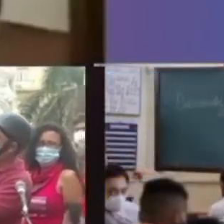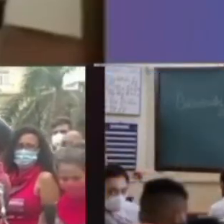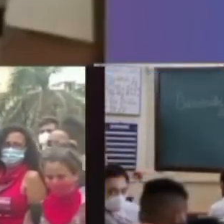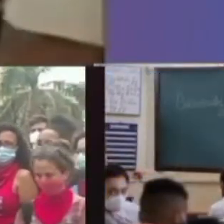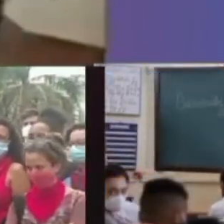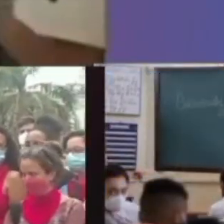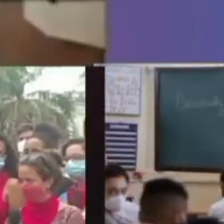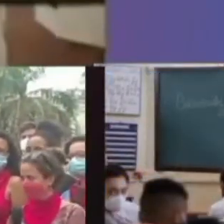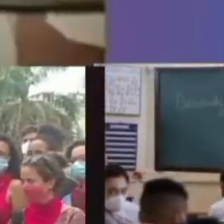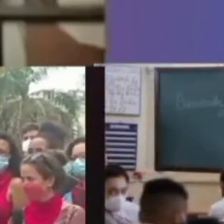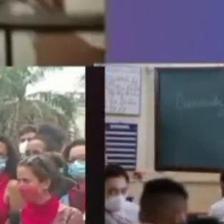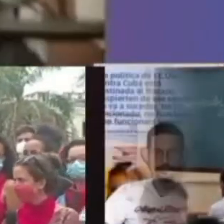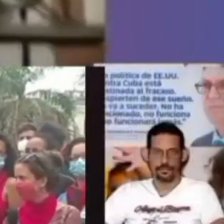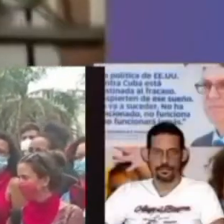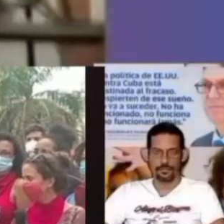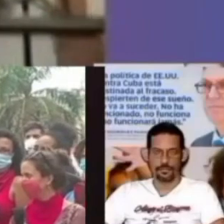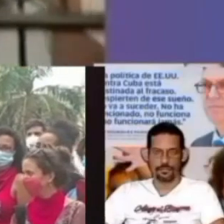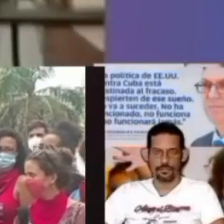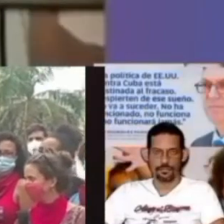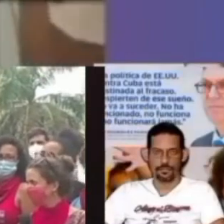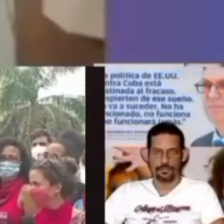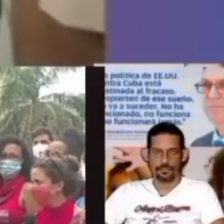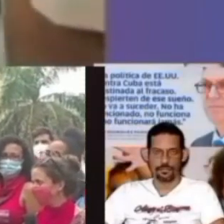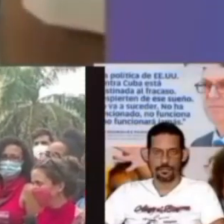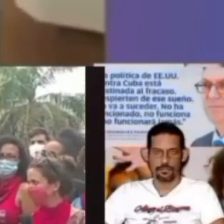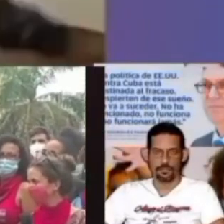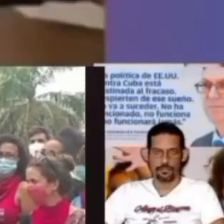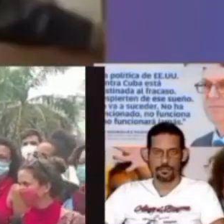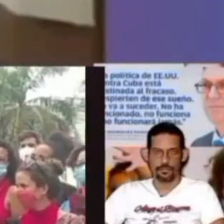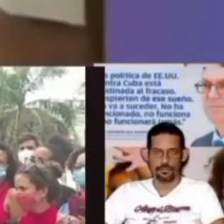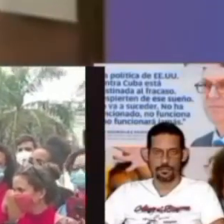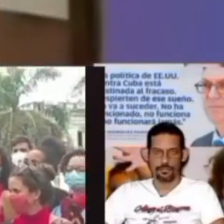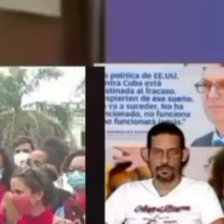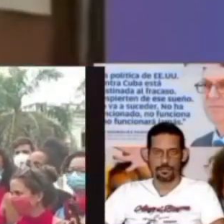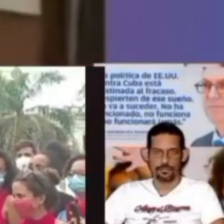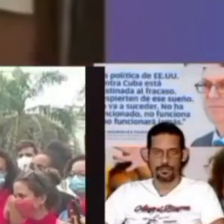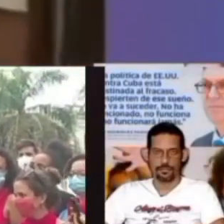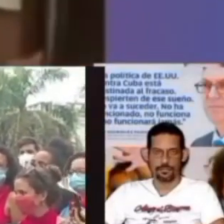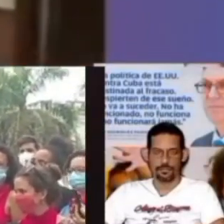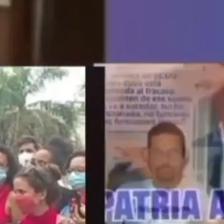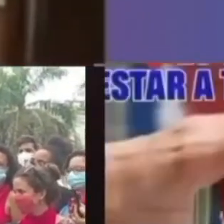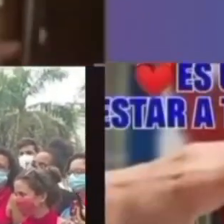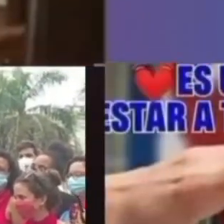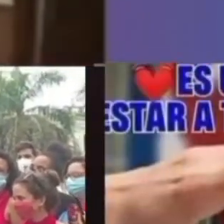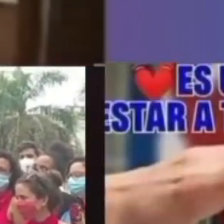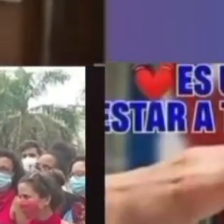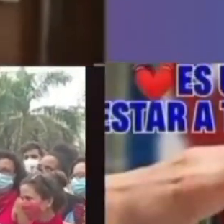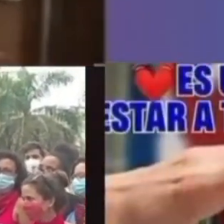Cuando el santo se me suma.